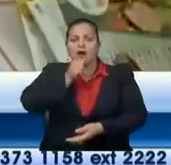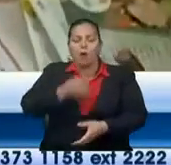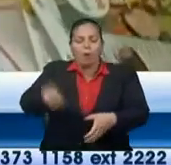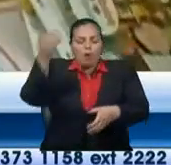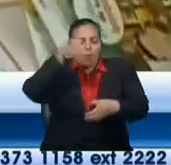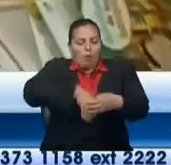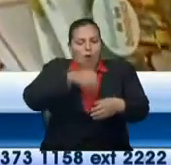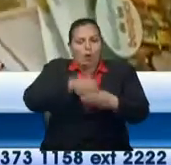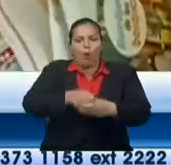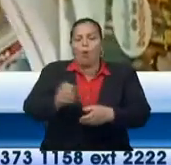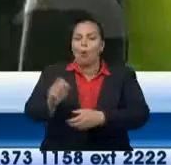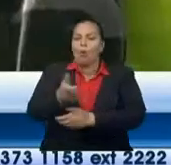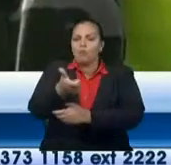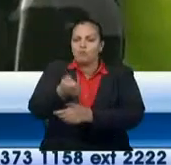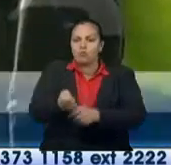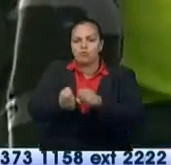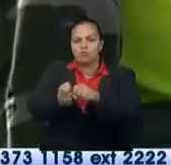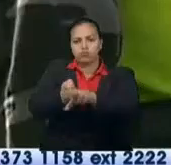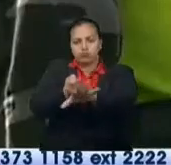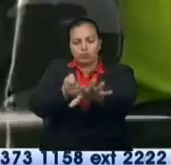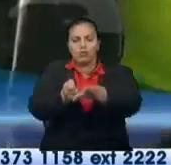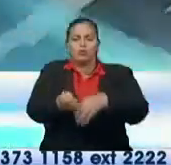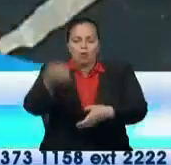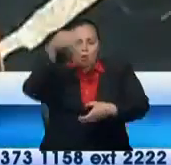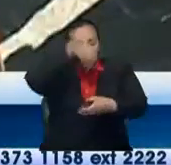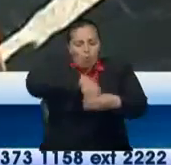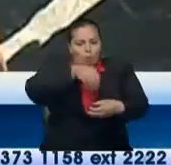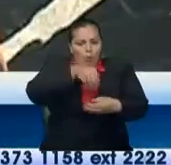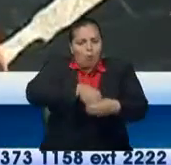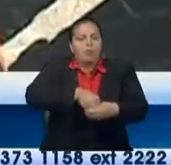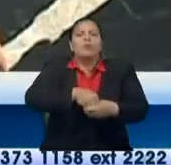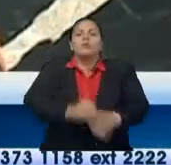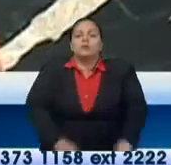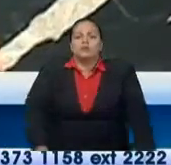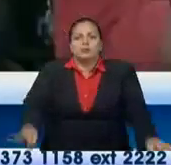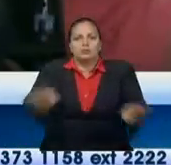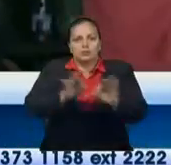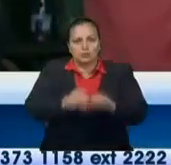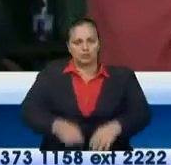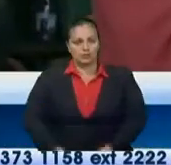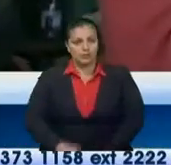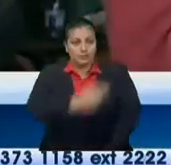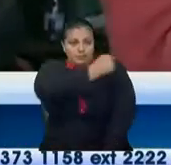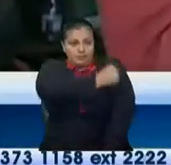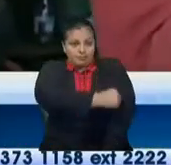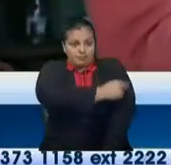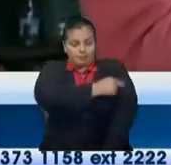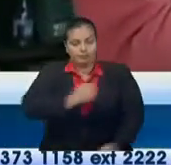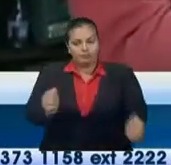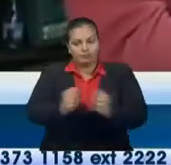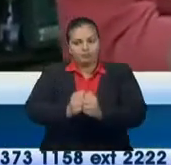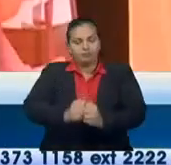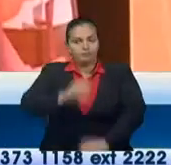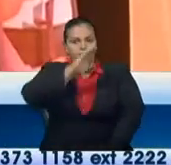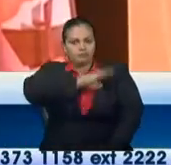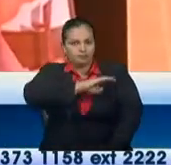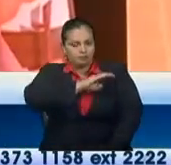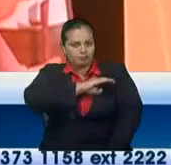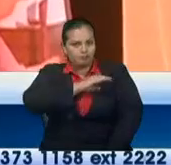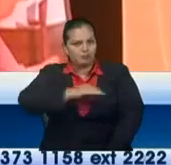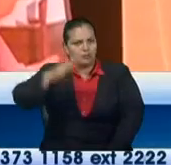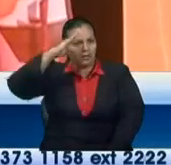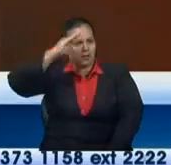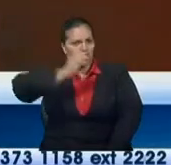linternas o velas. Policías, militares y miembros de la Cruz Roja Ecuatoriana se encargaron de la visita puerta a puerta. La campaña